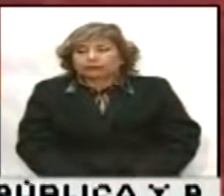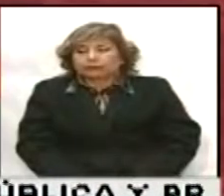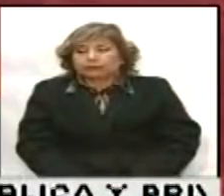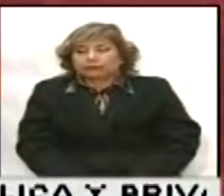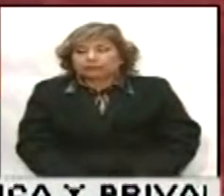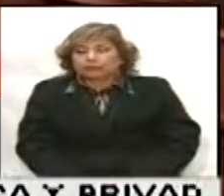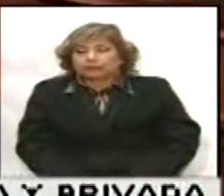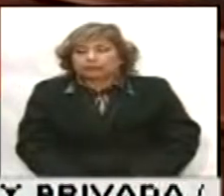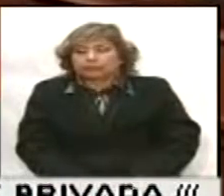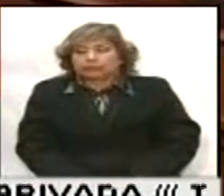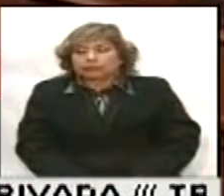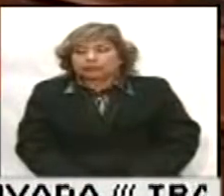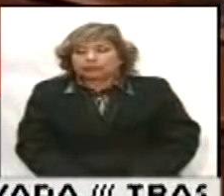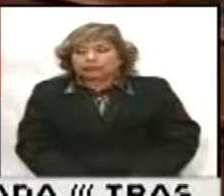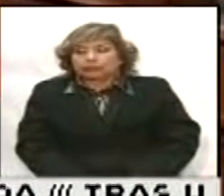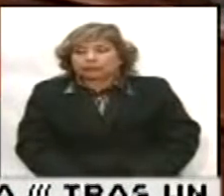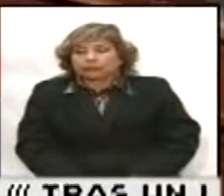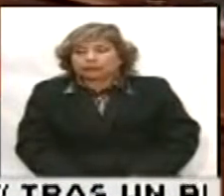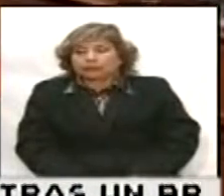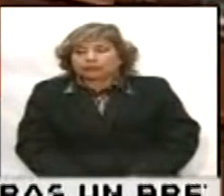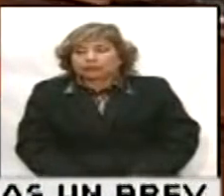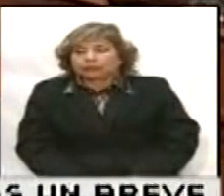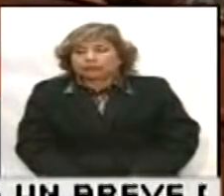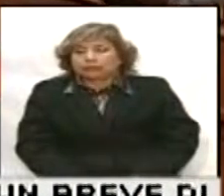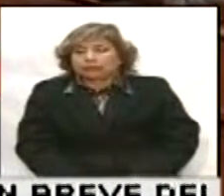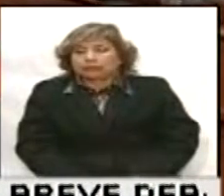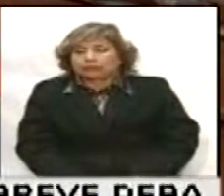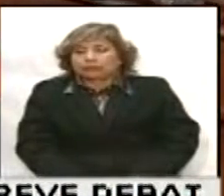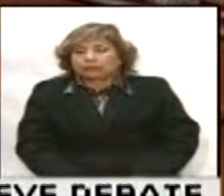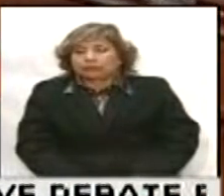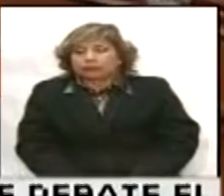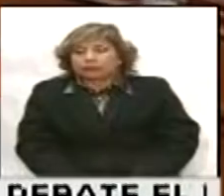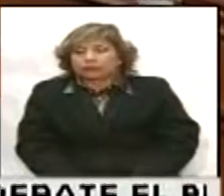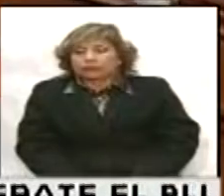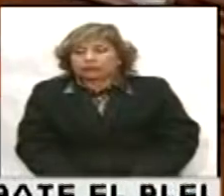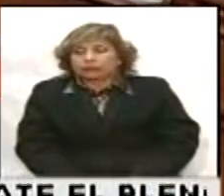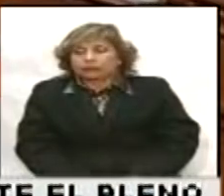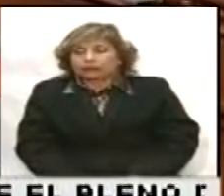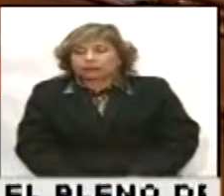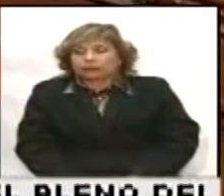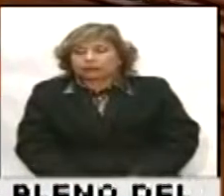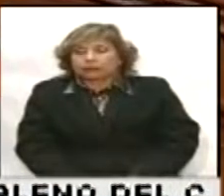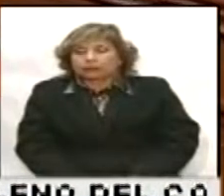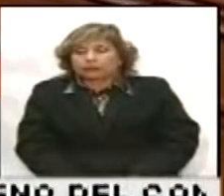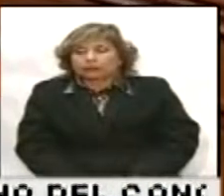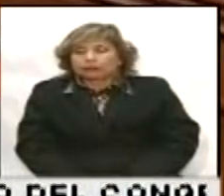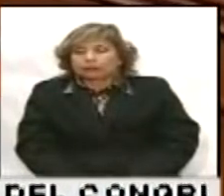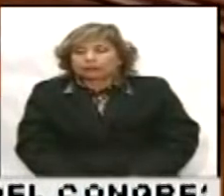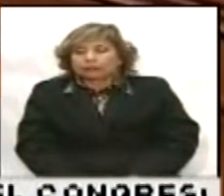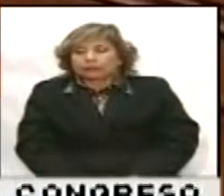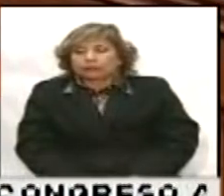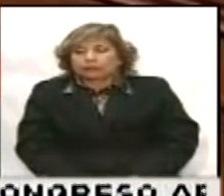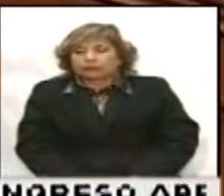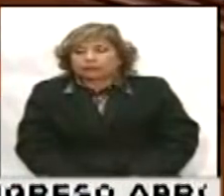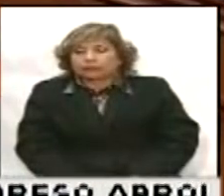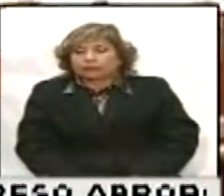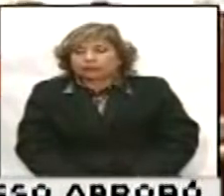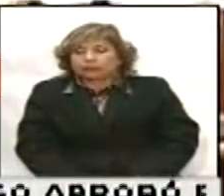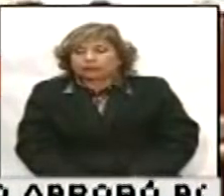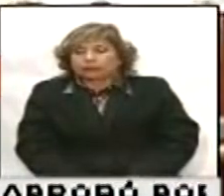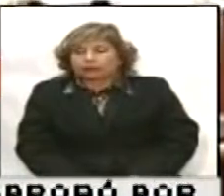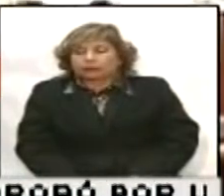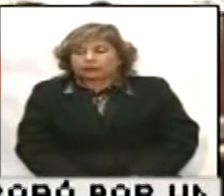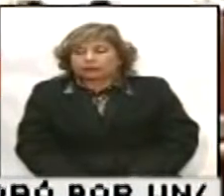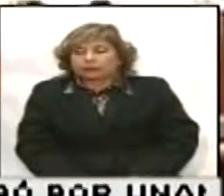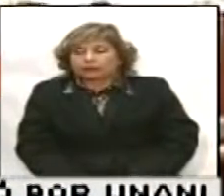Robles, Robles, rojo, Galván, rojo, Bustos, rojo,